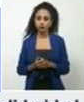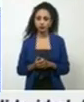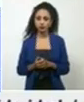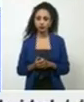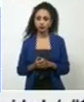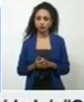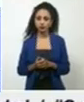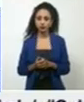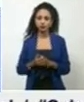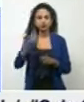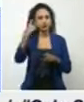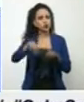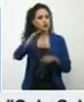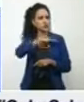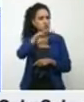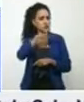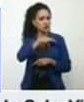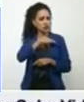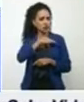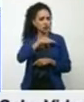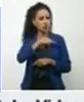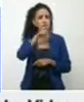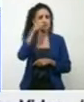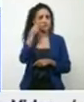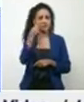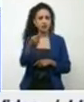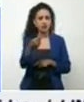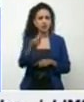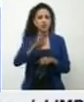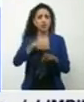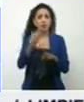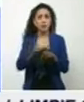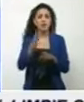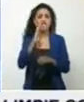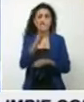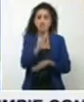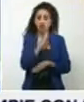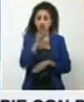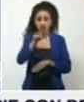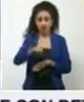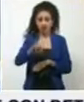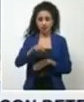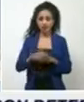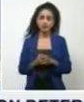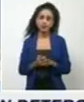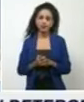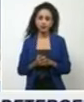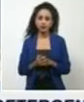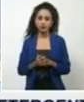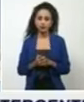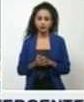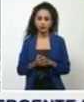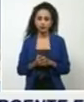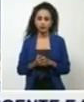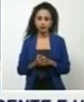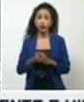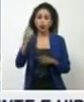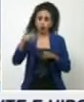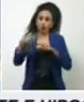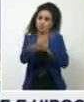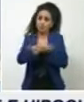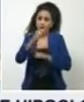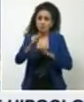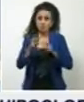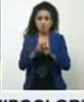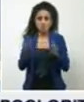Chile desplaza a Bélgica, es el otro país que incrementa el número de casos